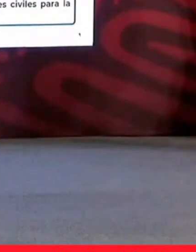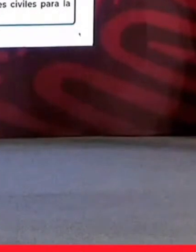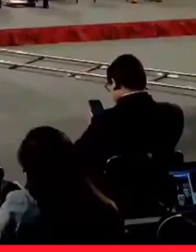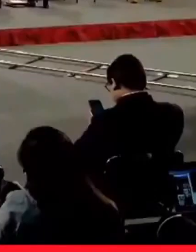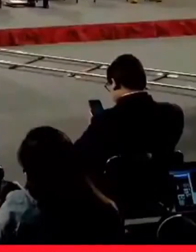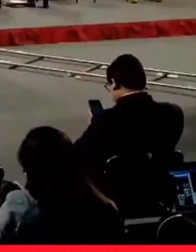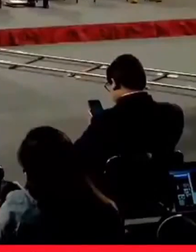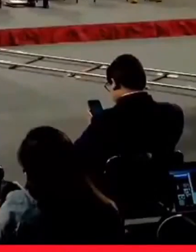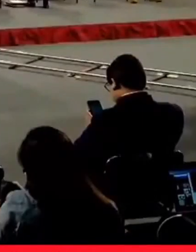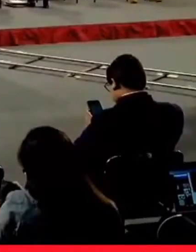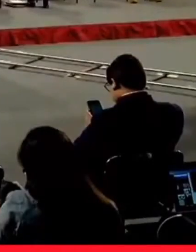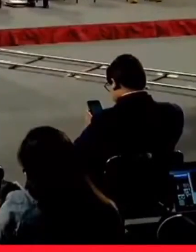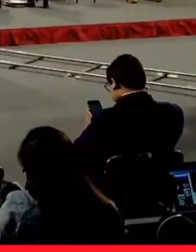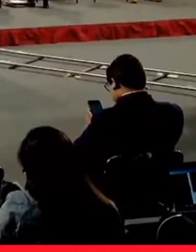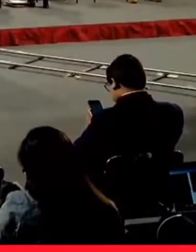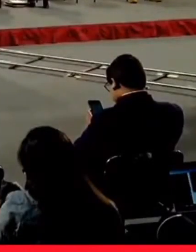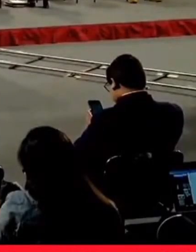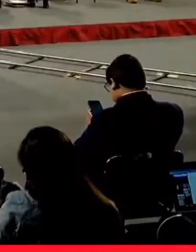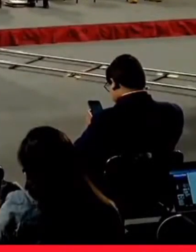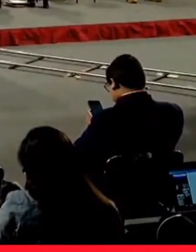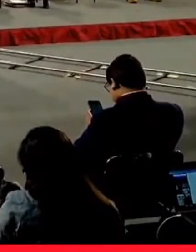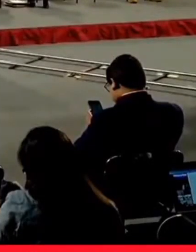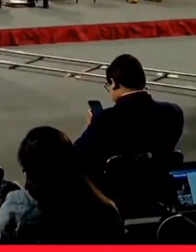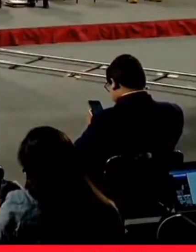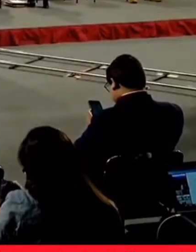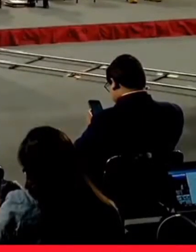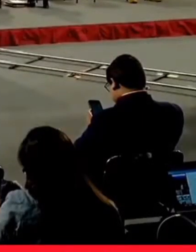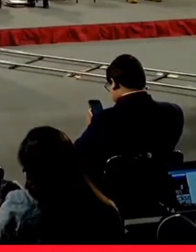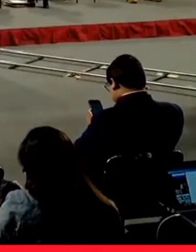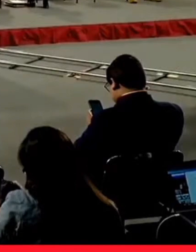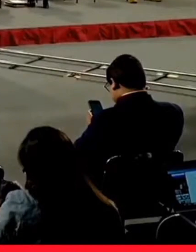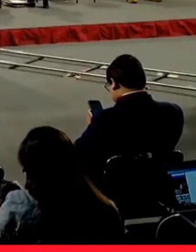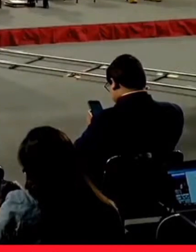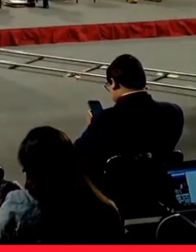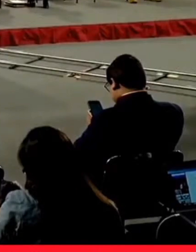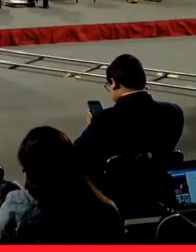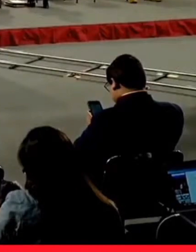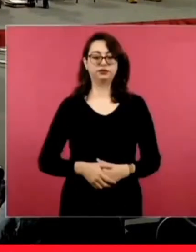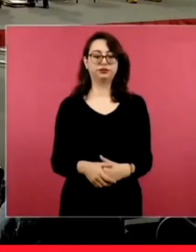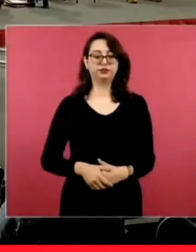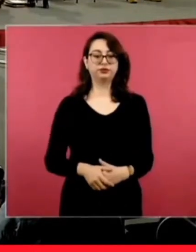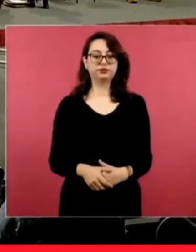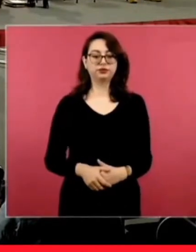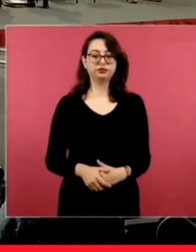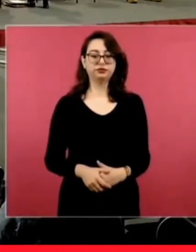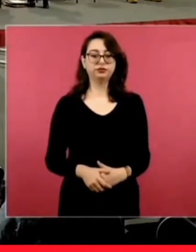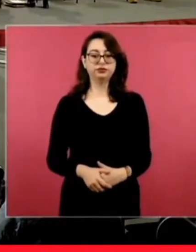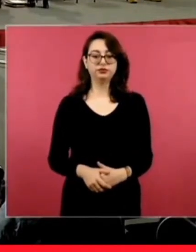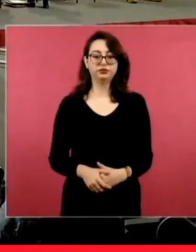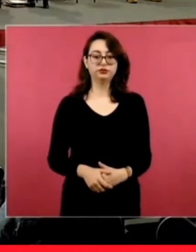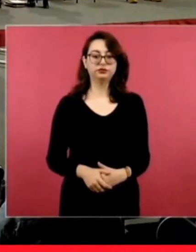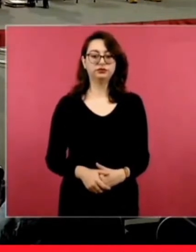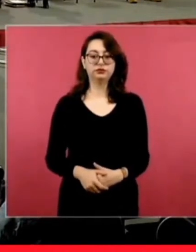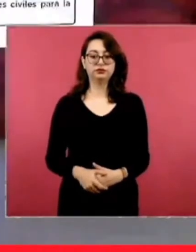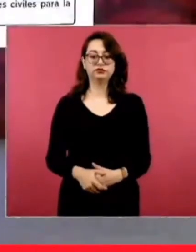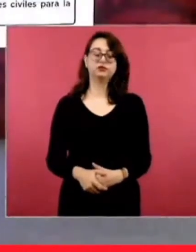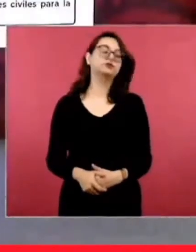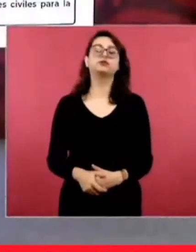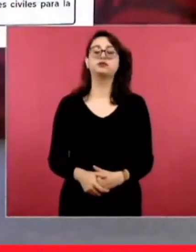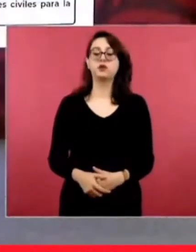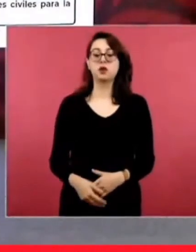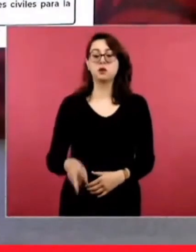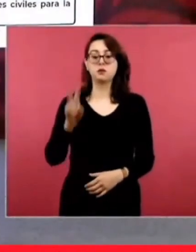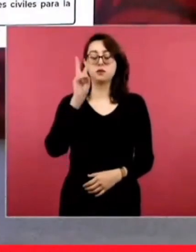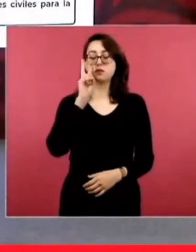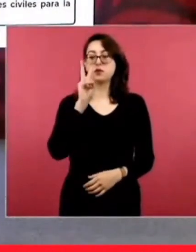estos artefactos explosivos y improvisados no son de uso militar si explotan lo hemos visto si